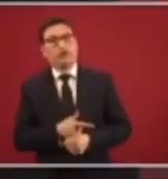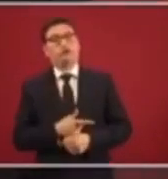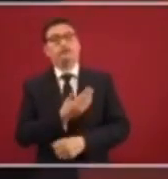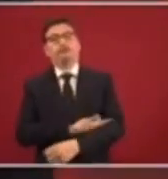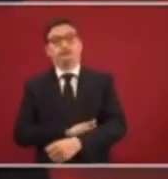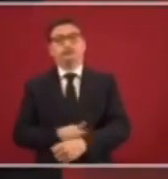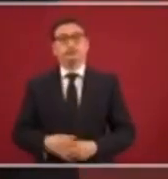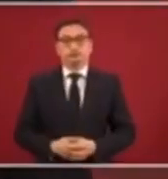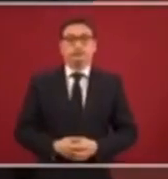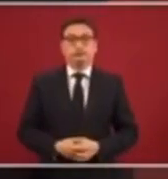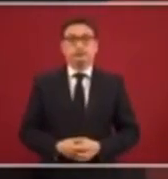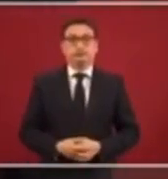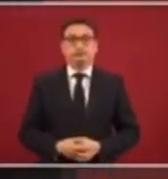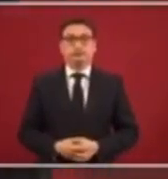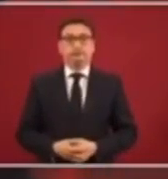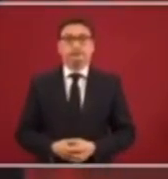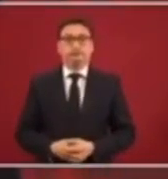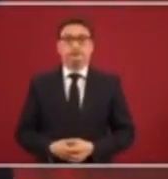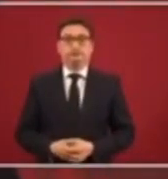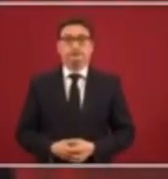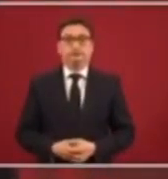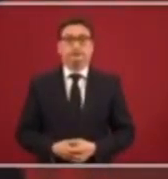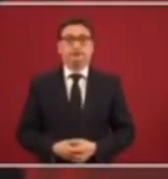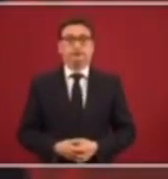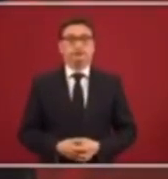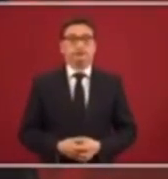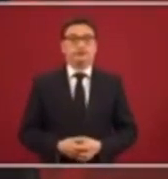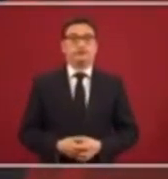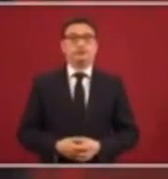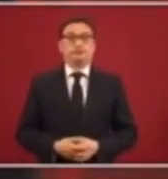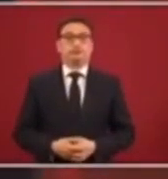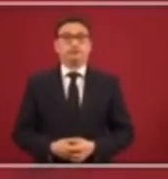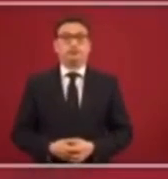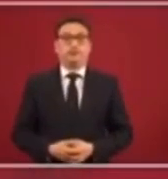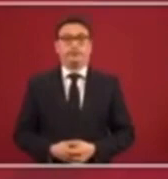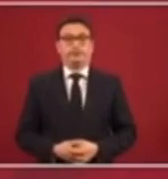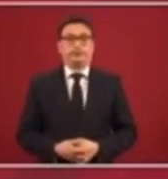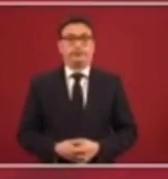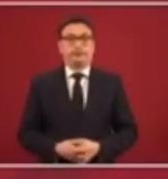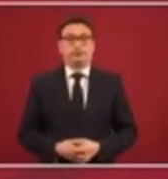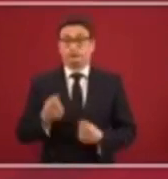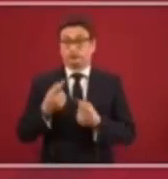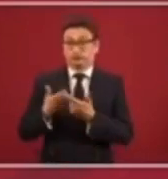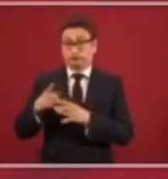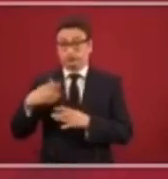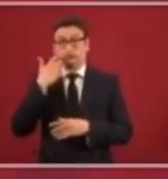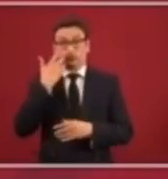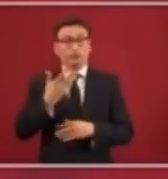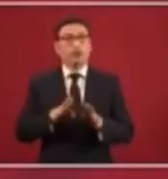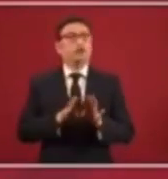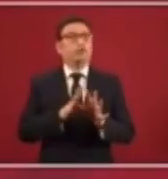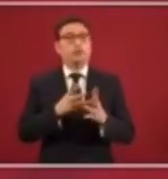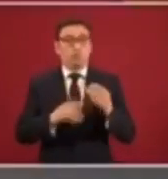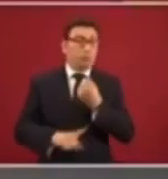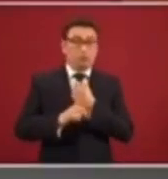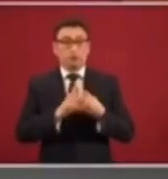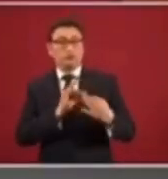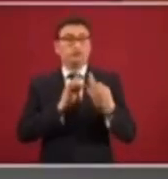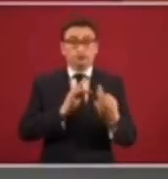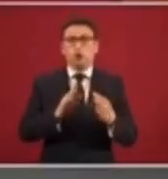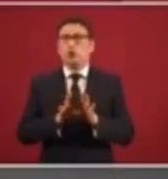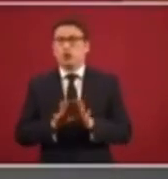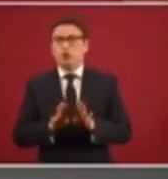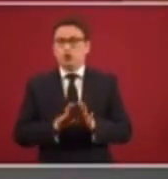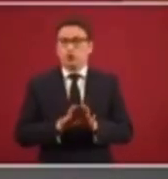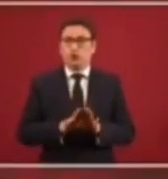Y es una contradicción, un absurdo, el que se quiera enfrentar esta crisis